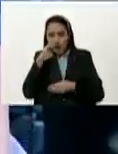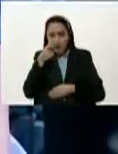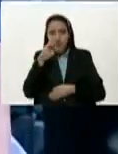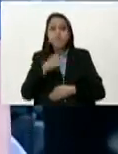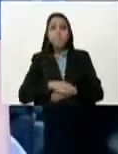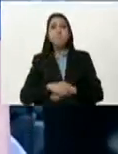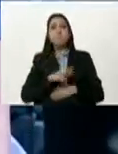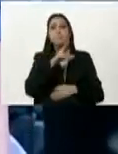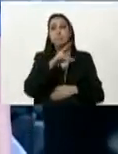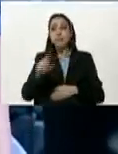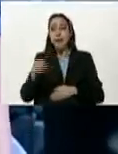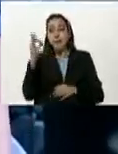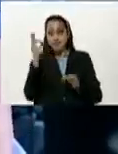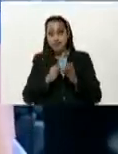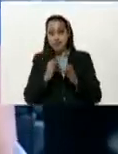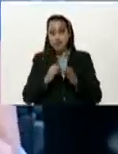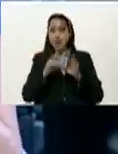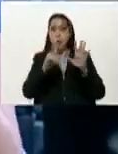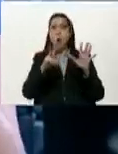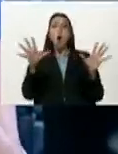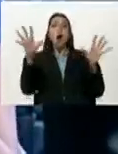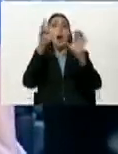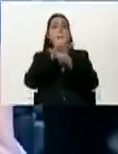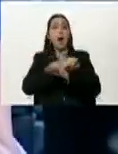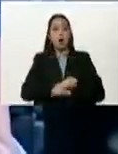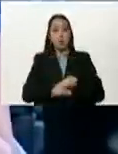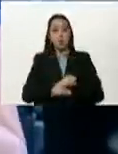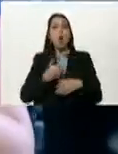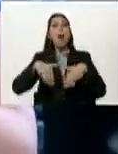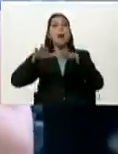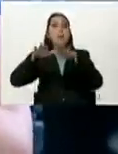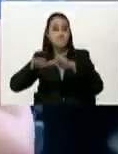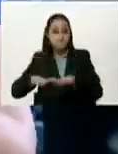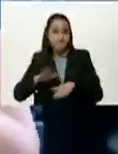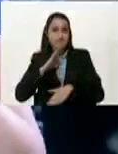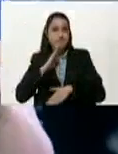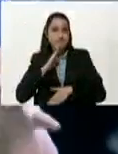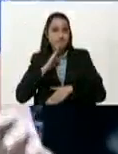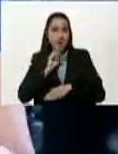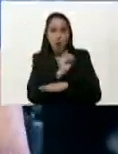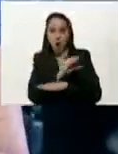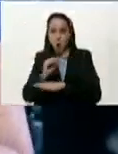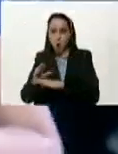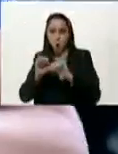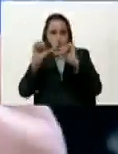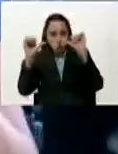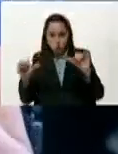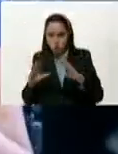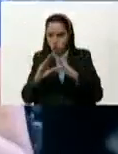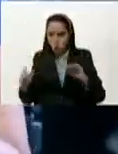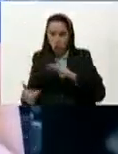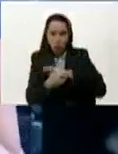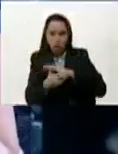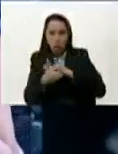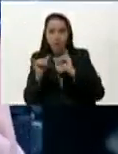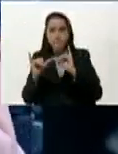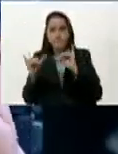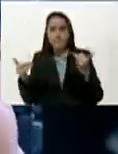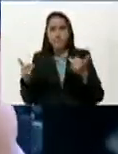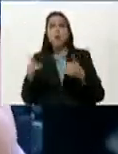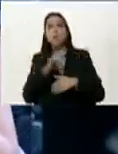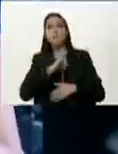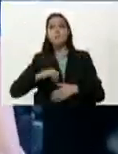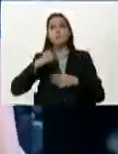30 de septiembre a las 8 de la noche entramos una parada técnica de todos los sistemas electrónicos de la banca pública y privada